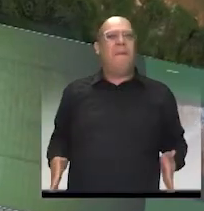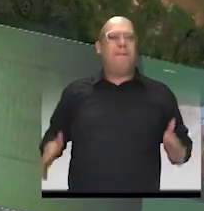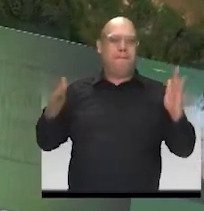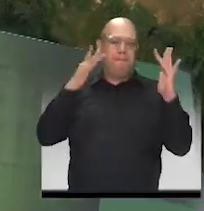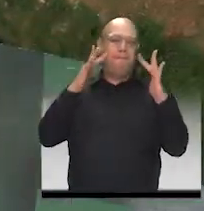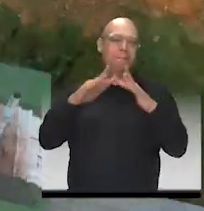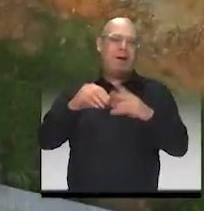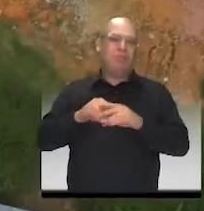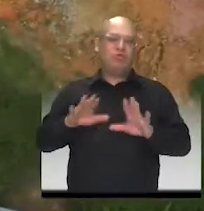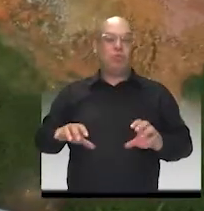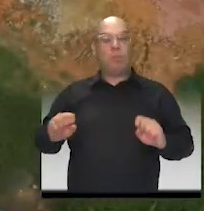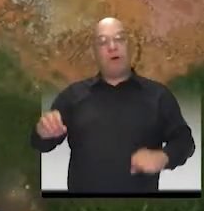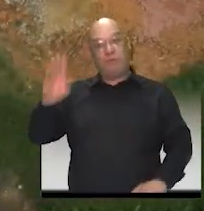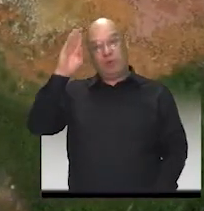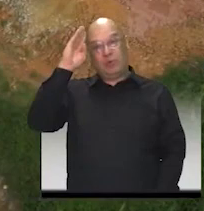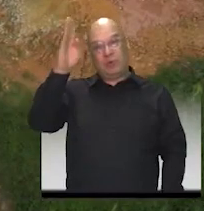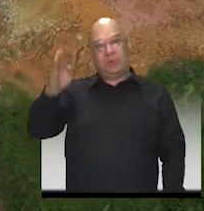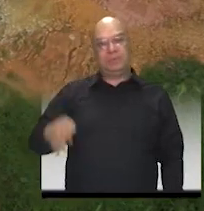eso.